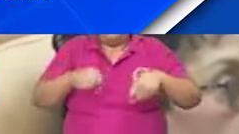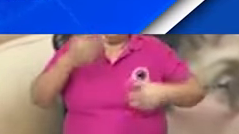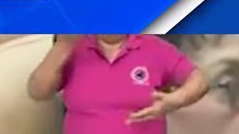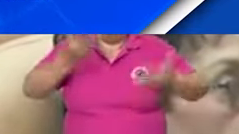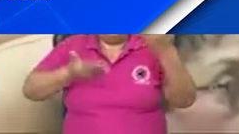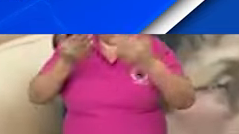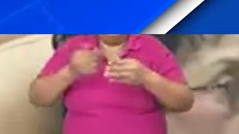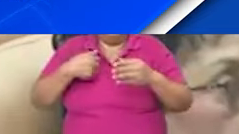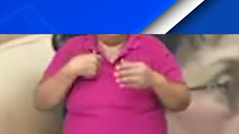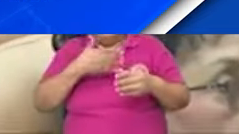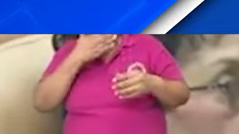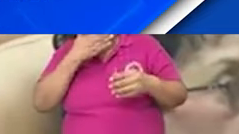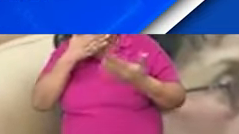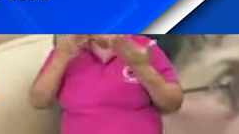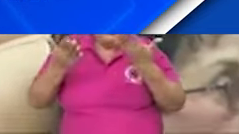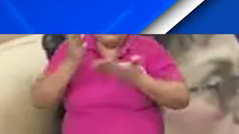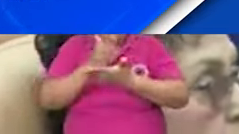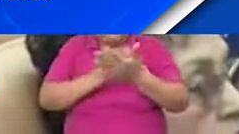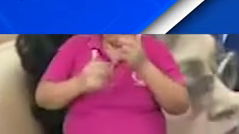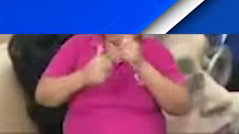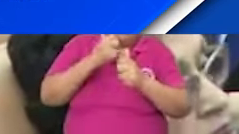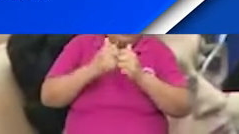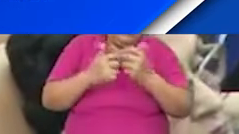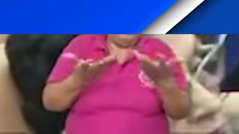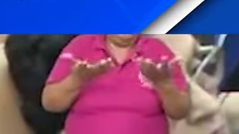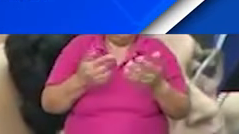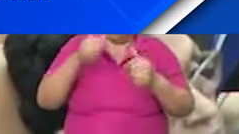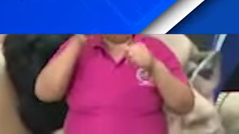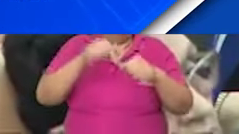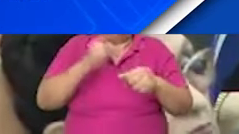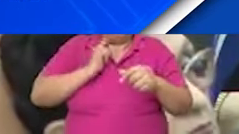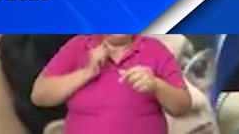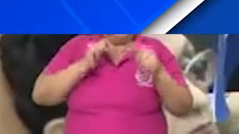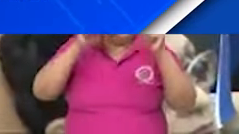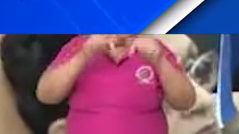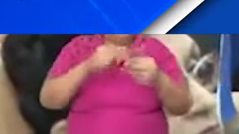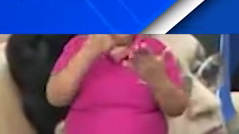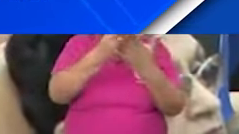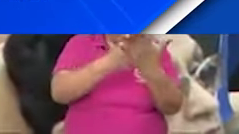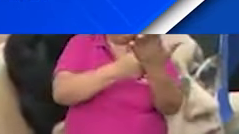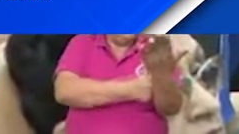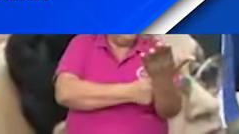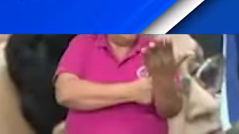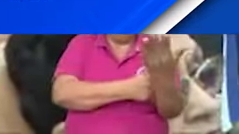posibles contingencias. Eso es lo que significa tener un